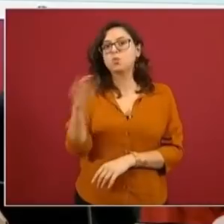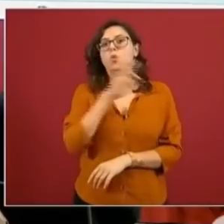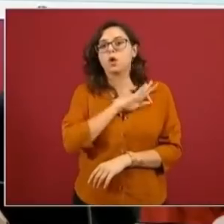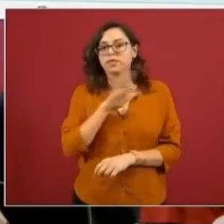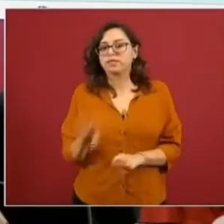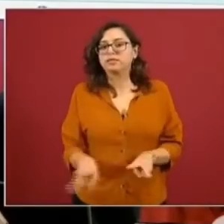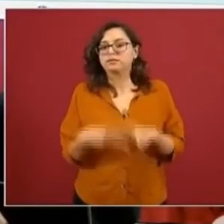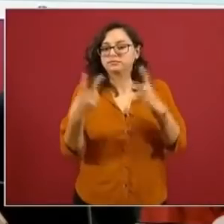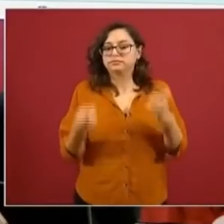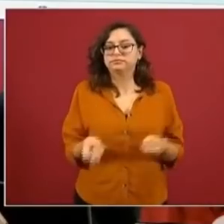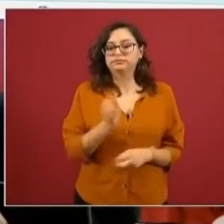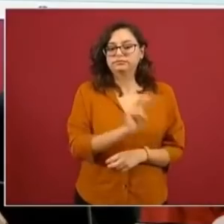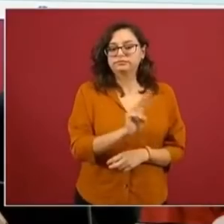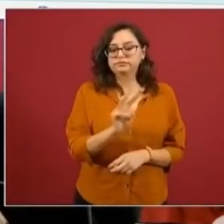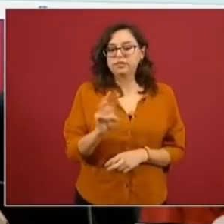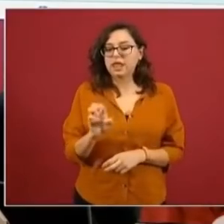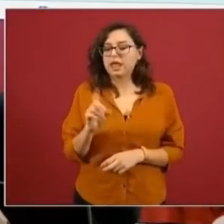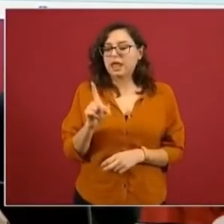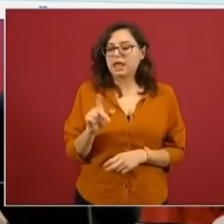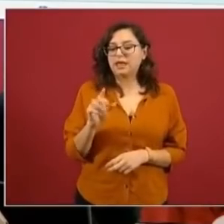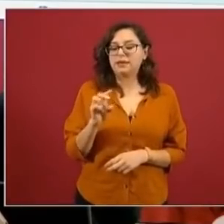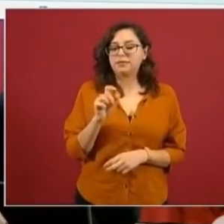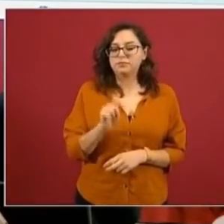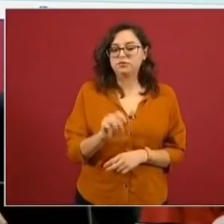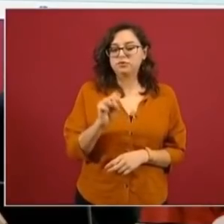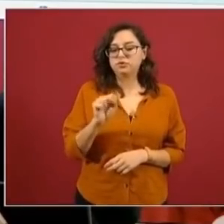General de Epidemiología a través de